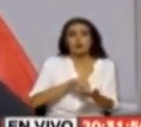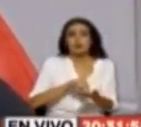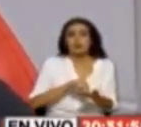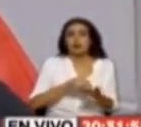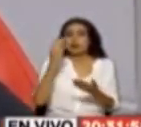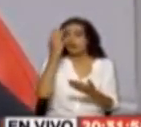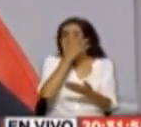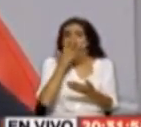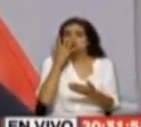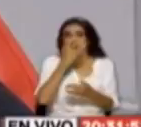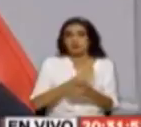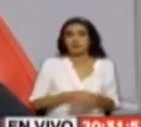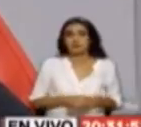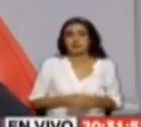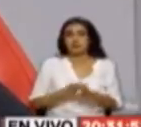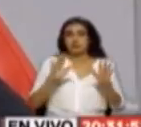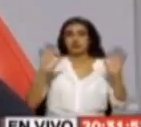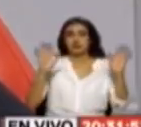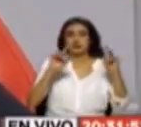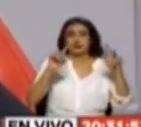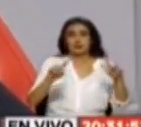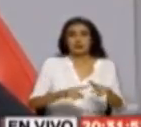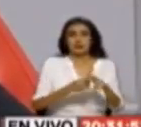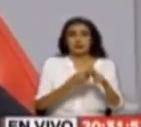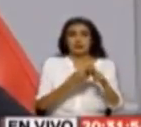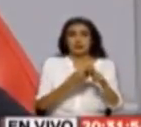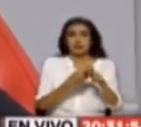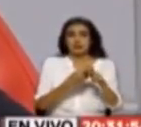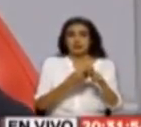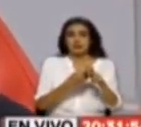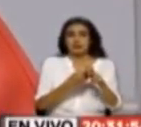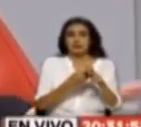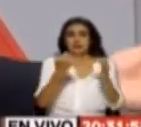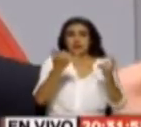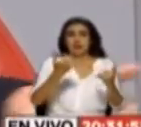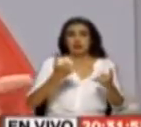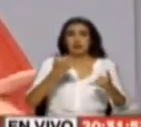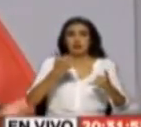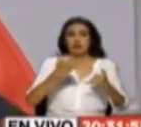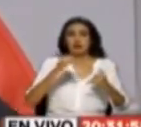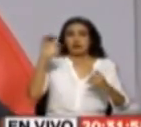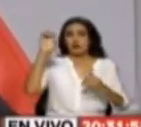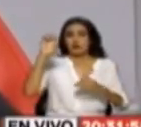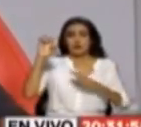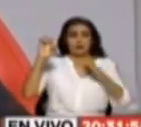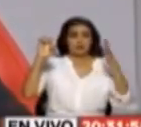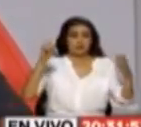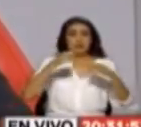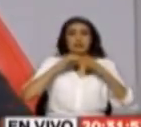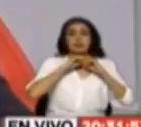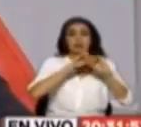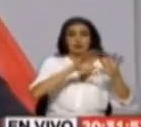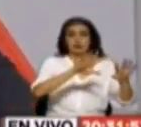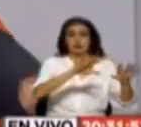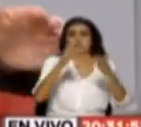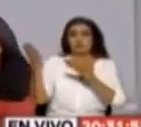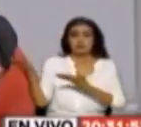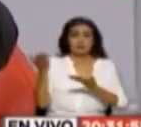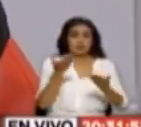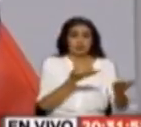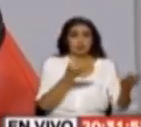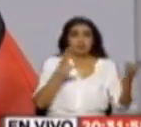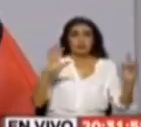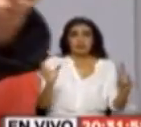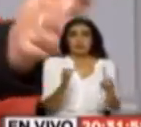todavía no pueden ser atendidos. Por ello, eso fue lo principal. Y de lo que va de este año, de enero a septiembre, se han entregado ya,